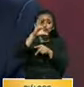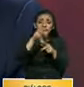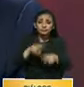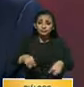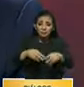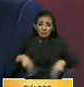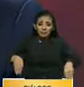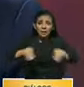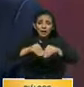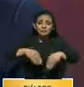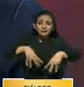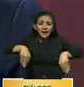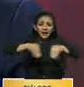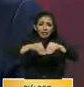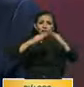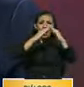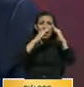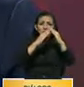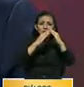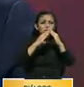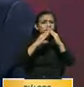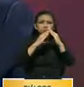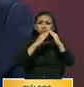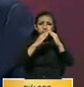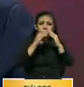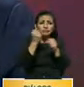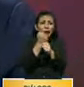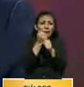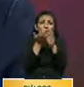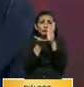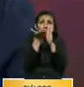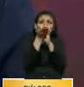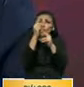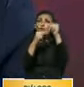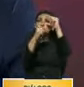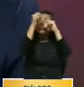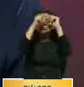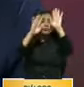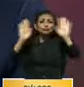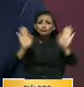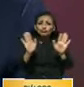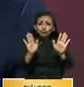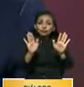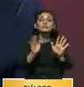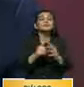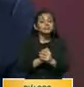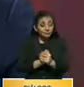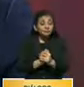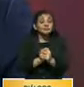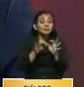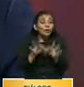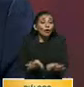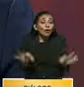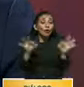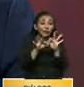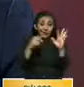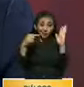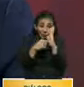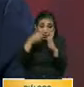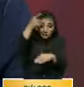450.000 ecuatorianos al margen de esta mano de obra que ocupa el sector productivo. Nosotros vamos a fortalecer